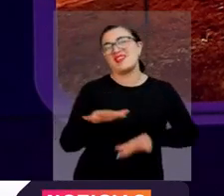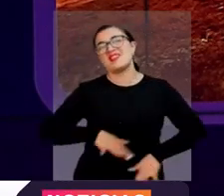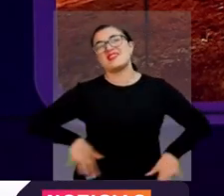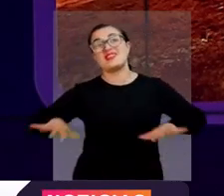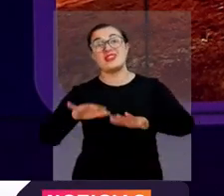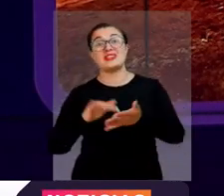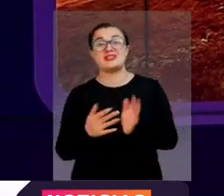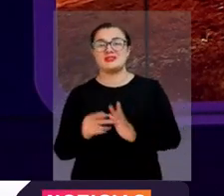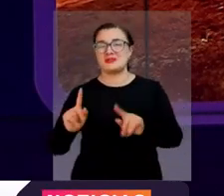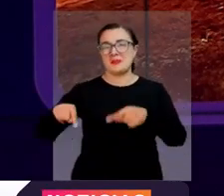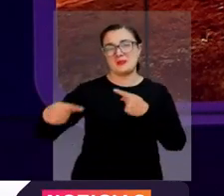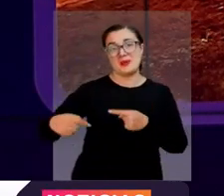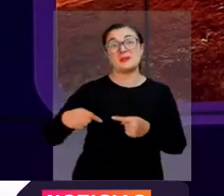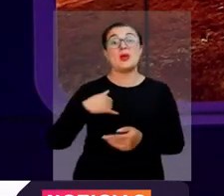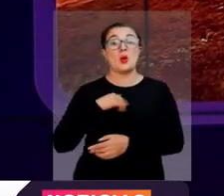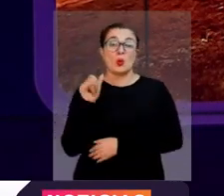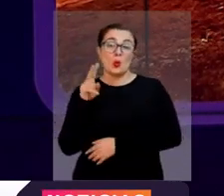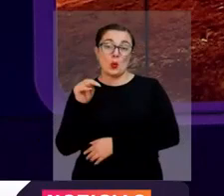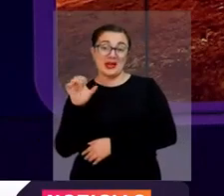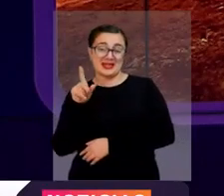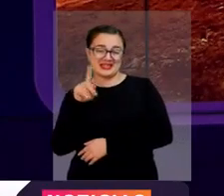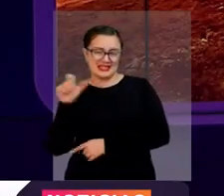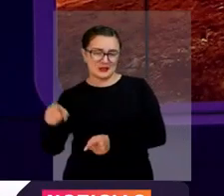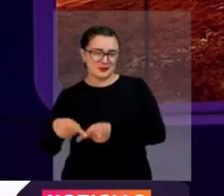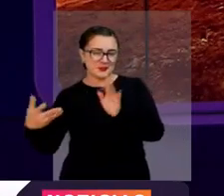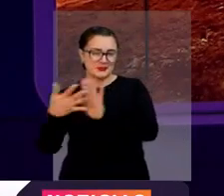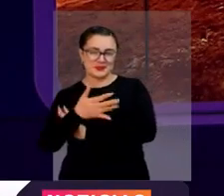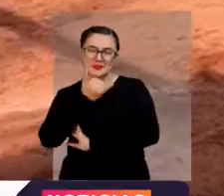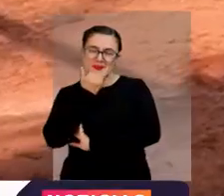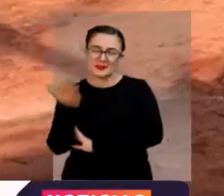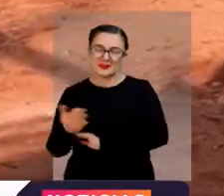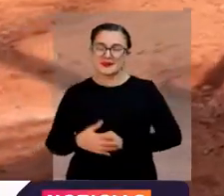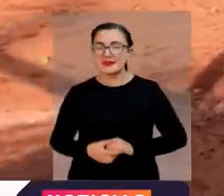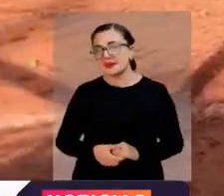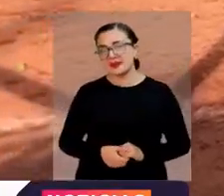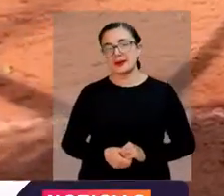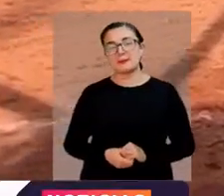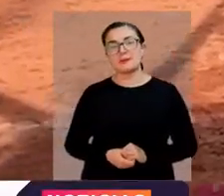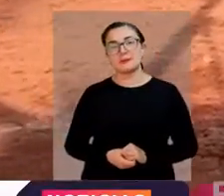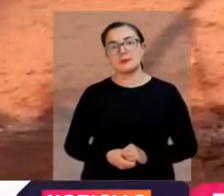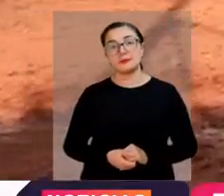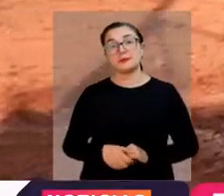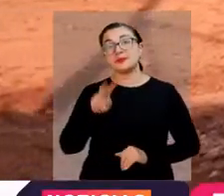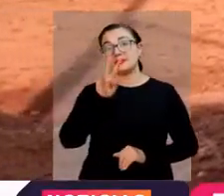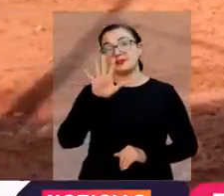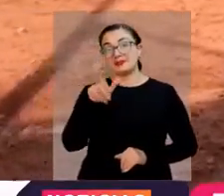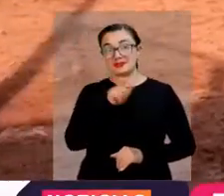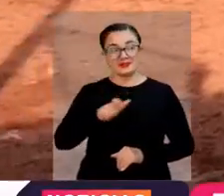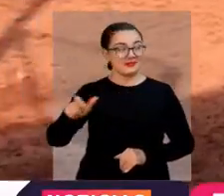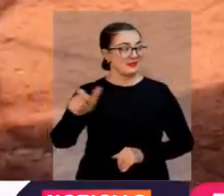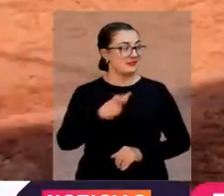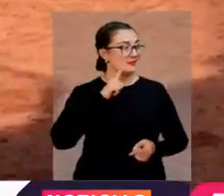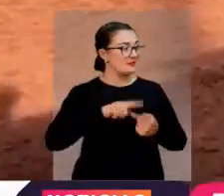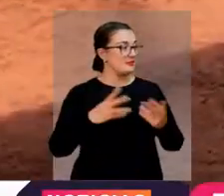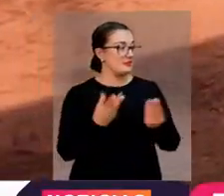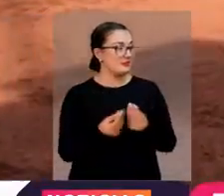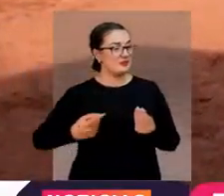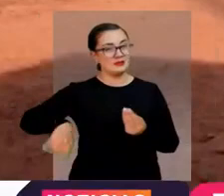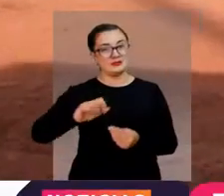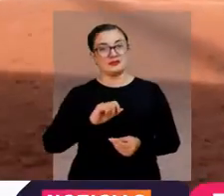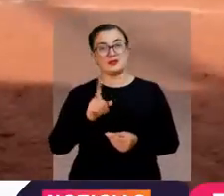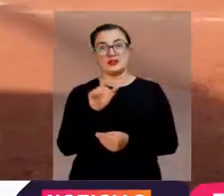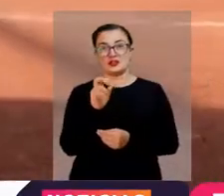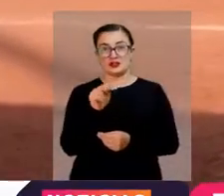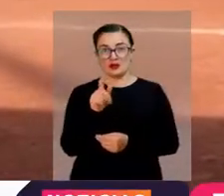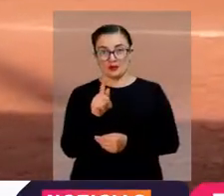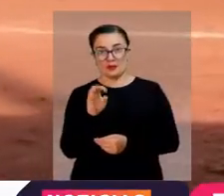Su entrenador, Juan Castillo, nos cuenta sus sensaciones. Los 25 jugadores que conforman el equipo bogotano de softball